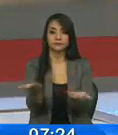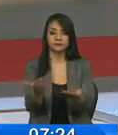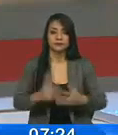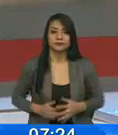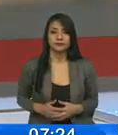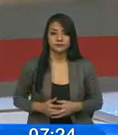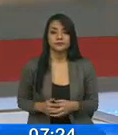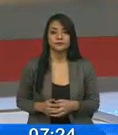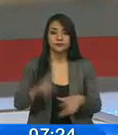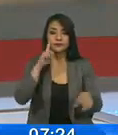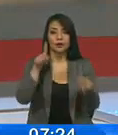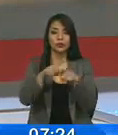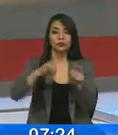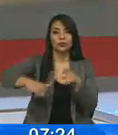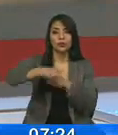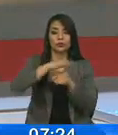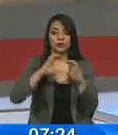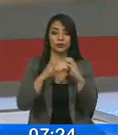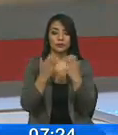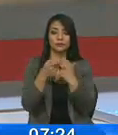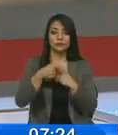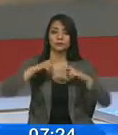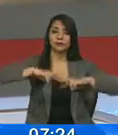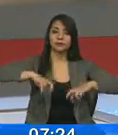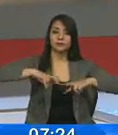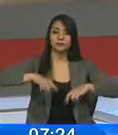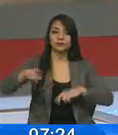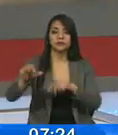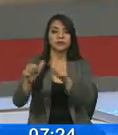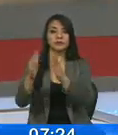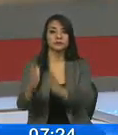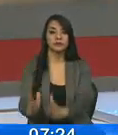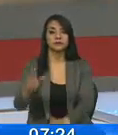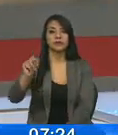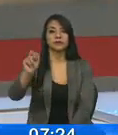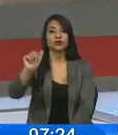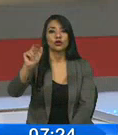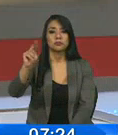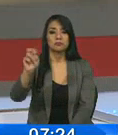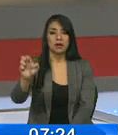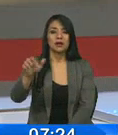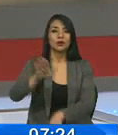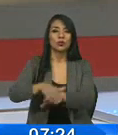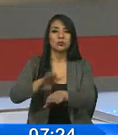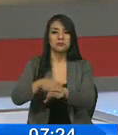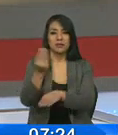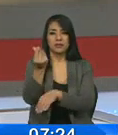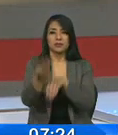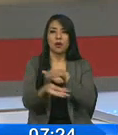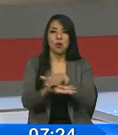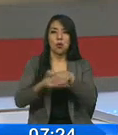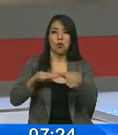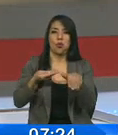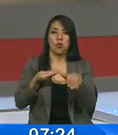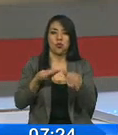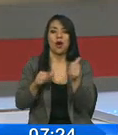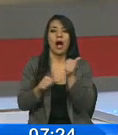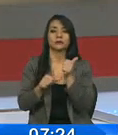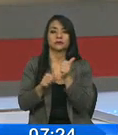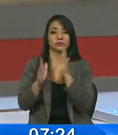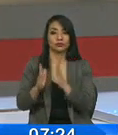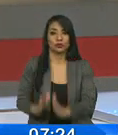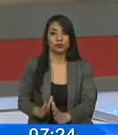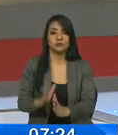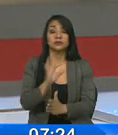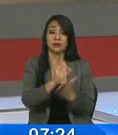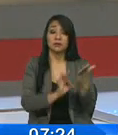Por unanimidad, la comisión que investigó el caso de la legisladora Norma Vallejo, acusada de realizar cobros indebidos a sus asesores, aprobó